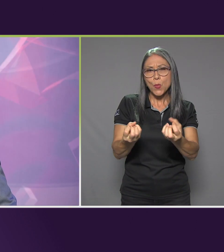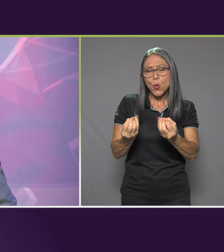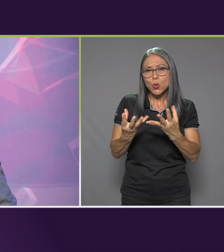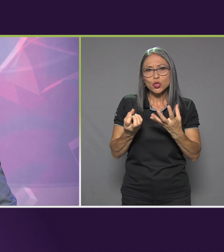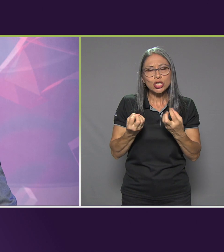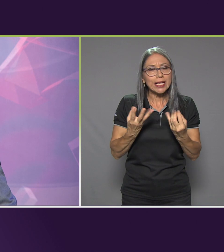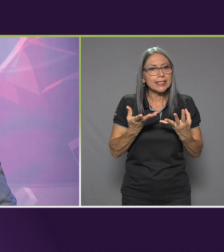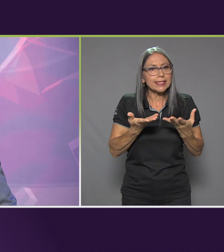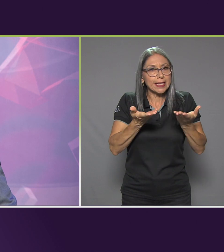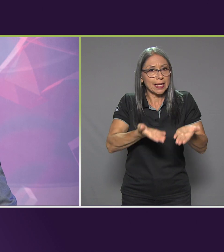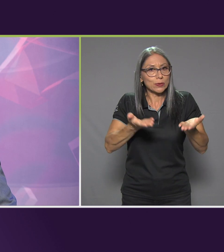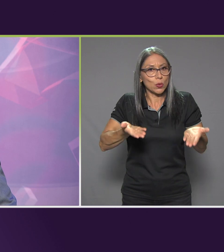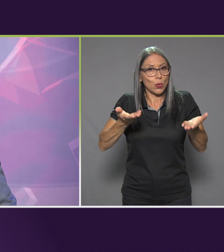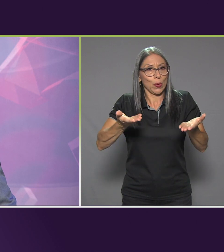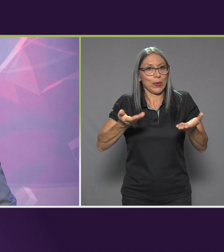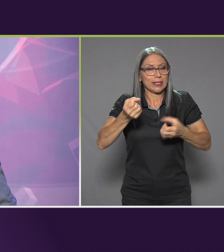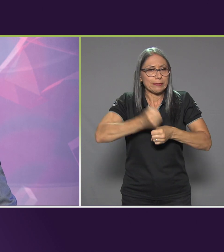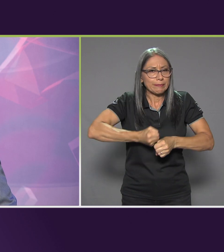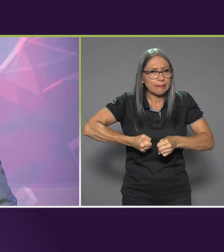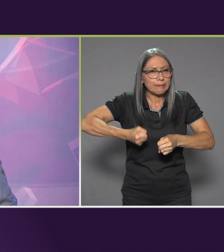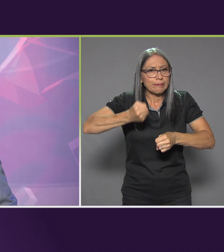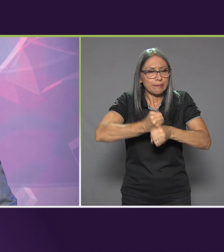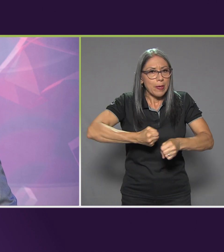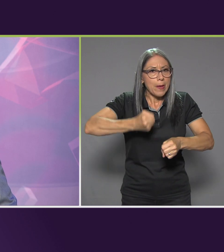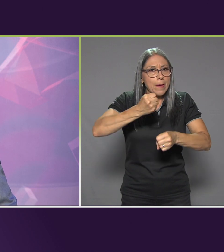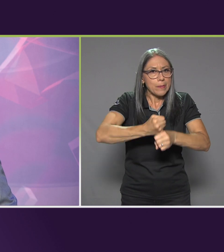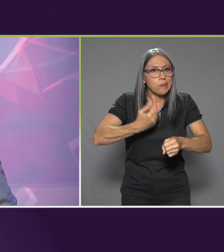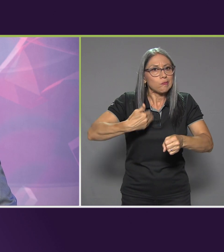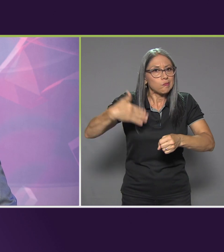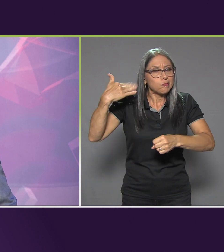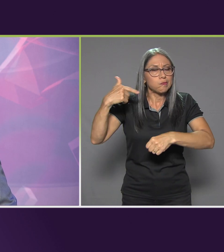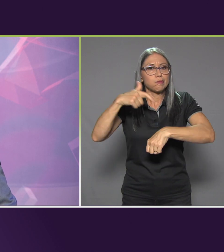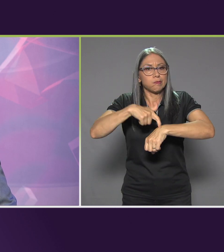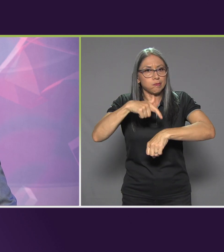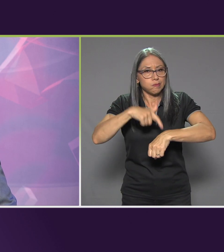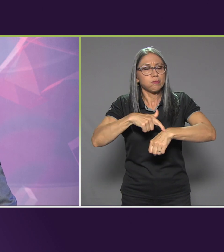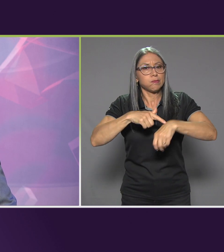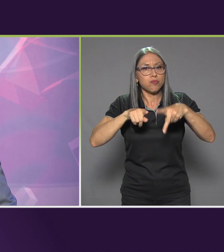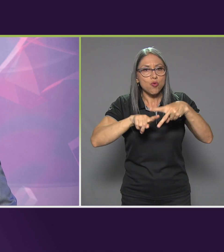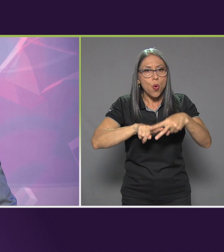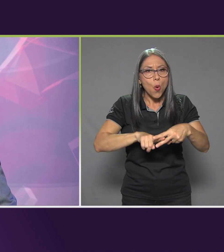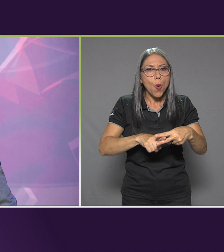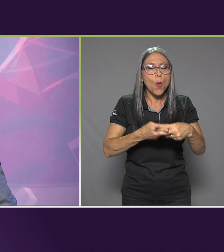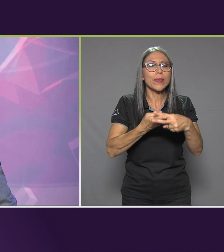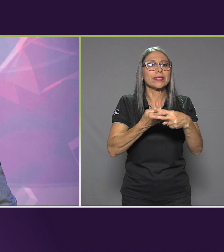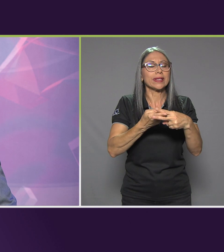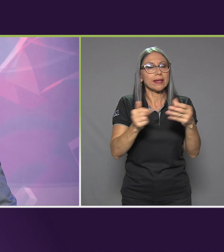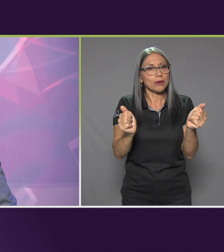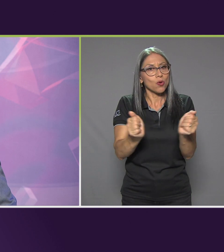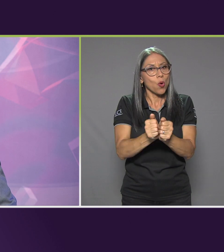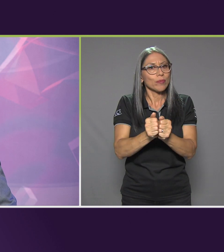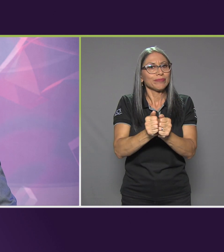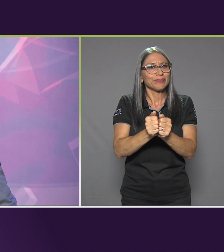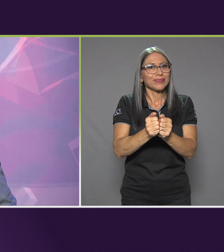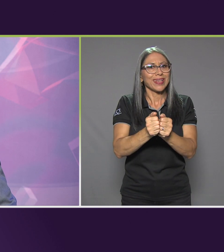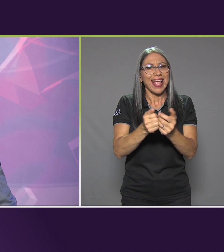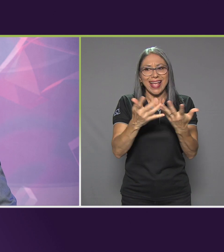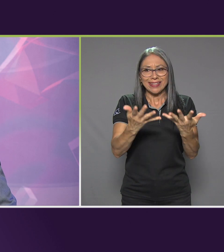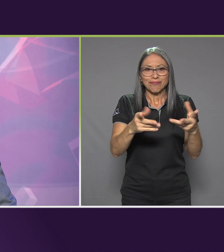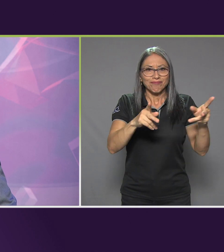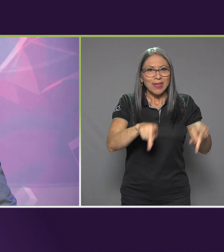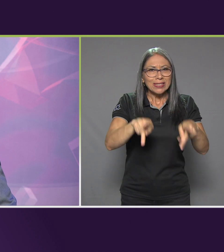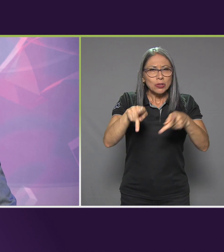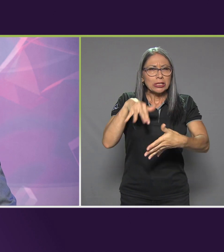los de lo que se estaba haciendo de comenzar a esa parte de la integración. No